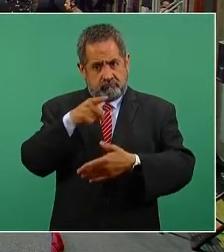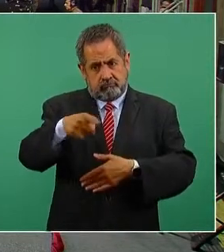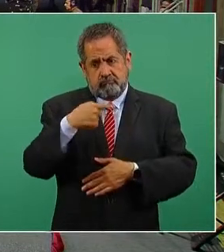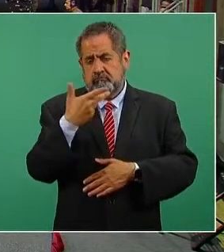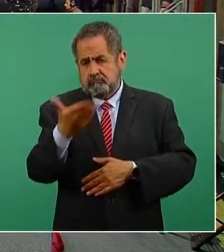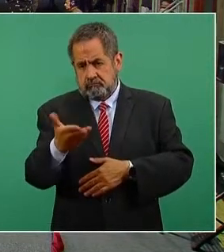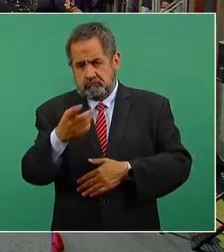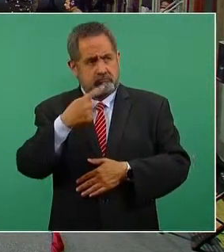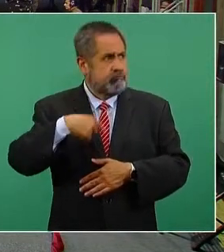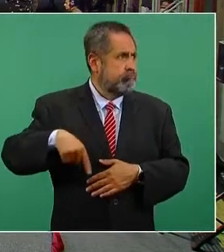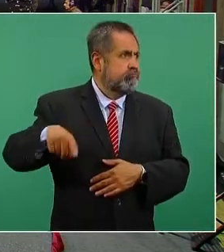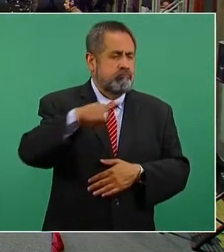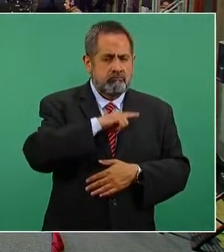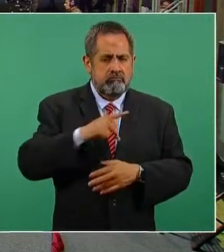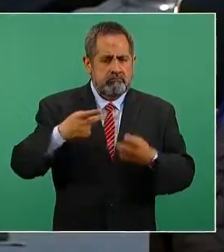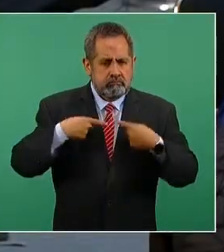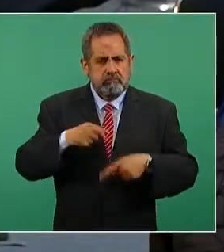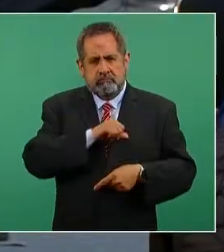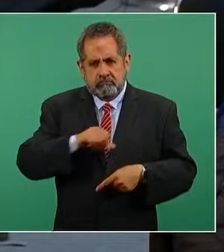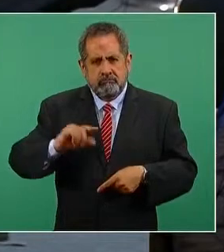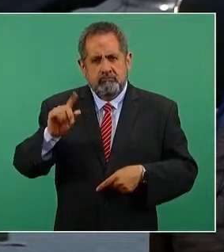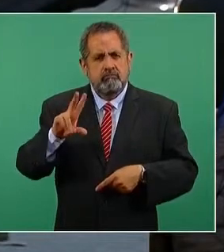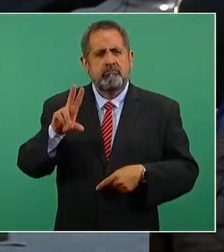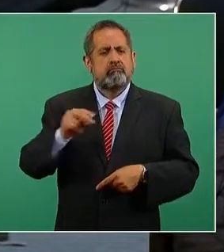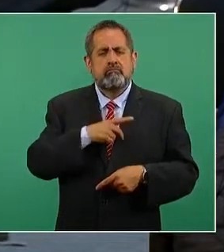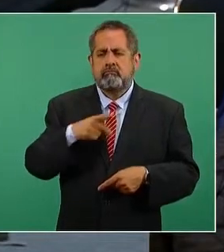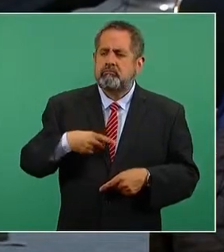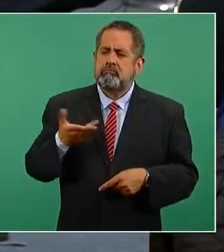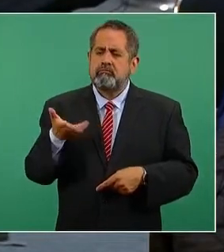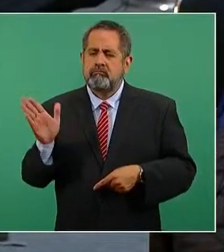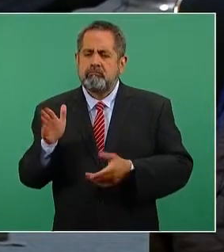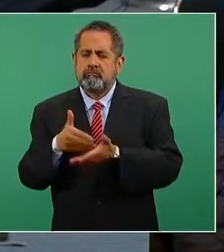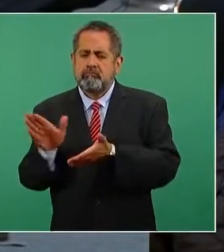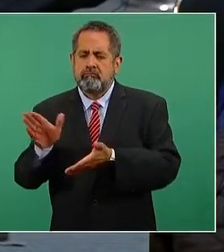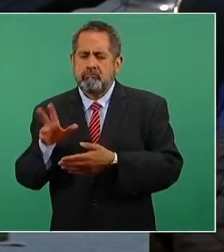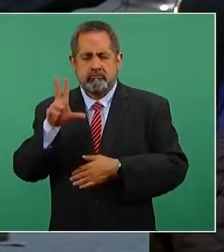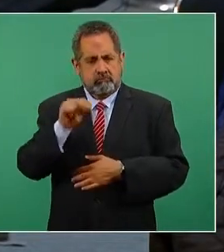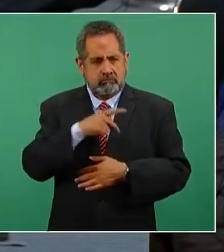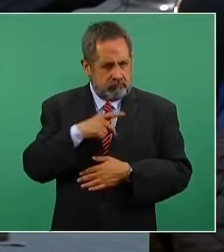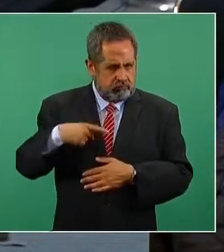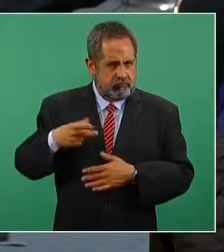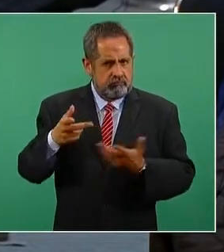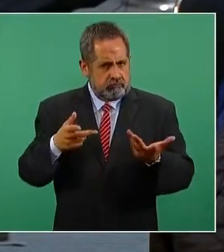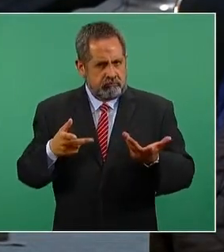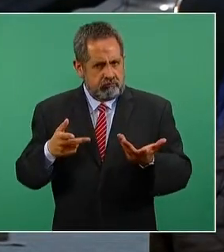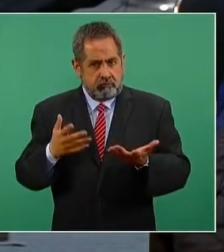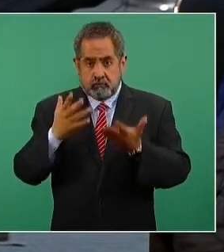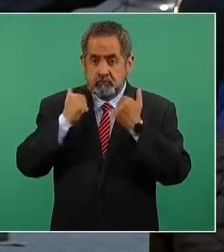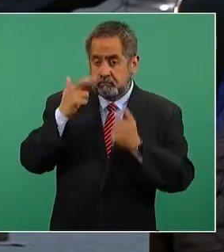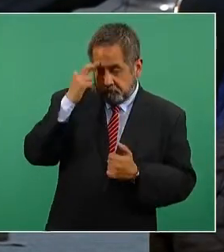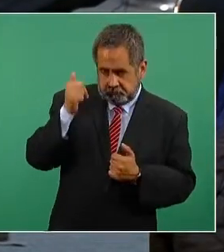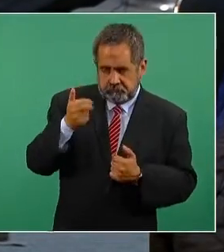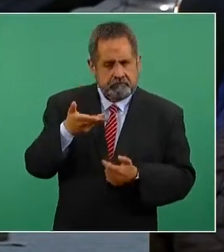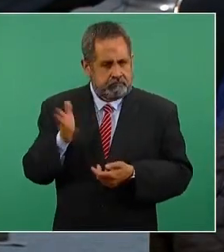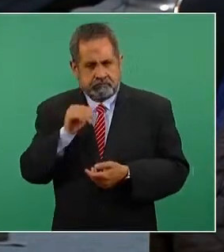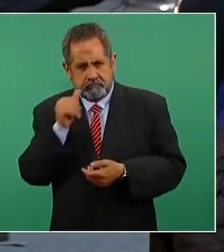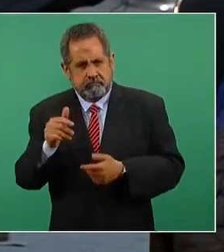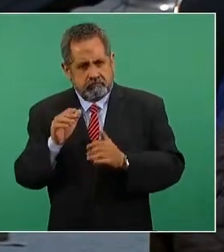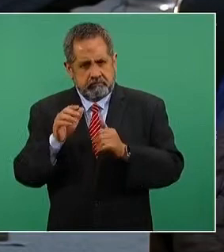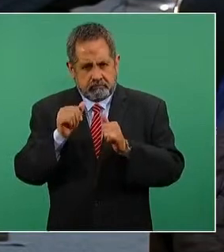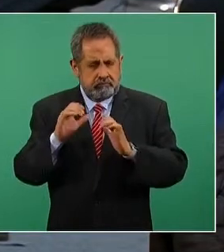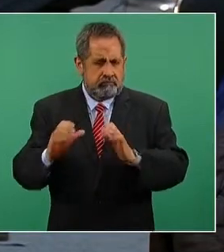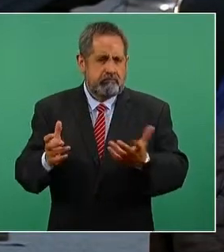pedía a los alcaldes, a los funcionarios públicos que no despidieran injustificadamente a, pues, a los ciudadanos,